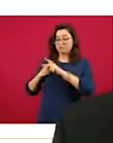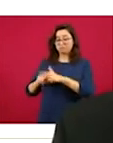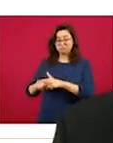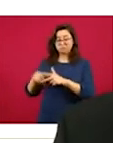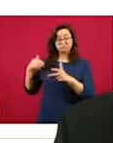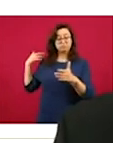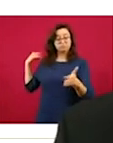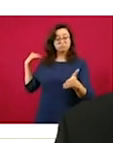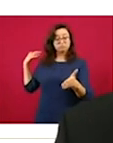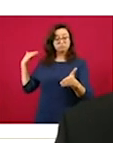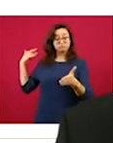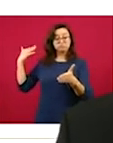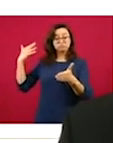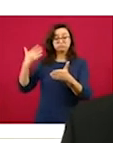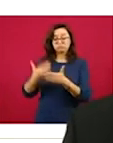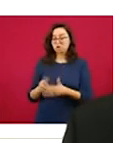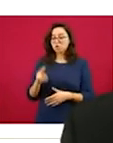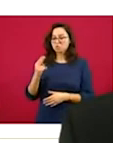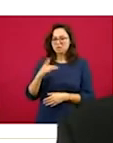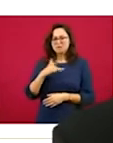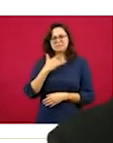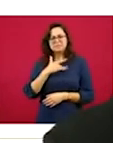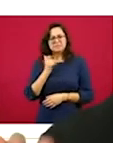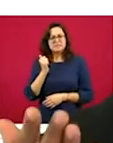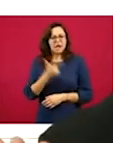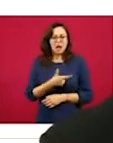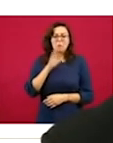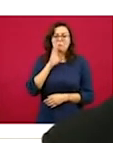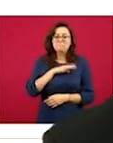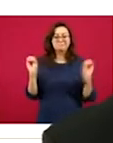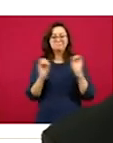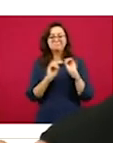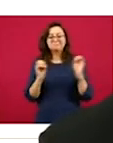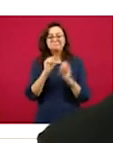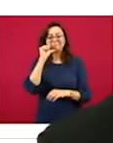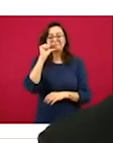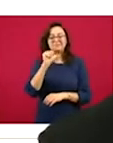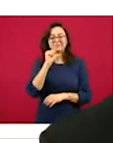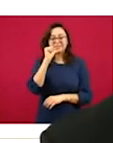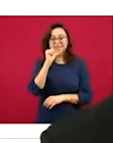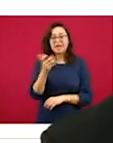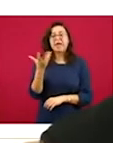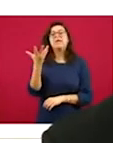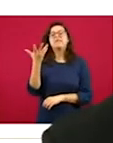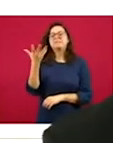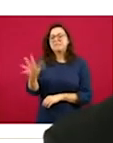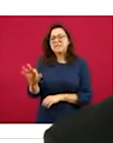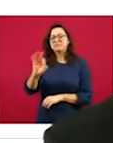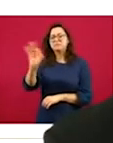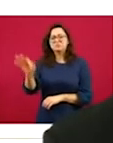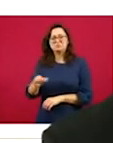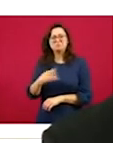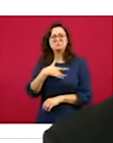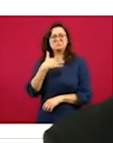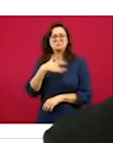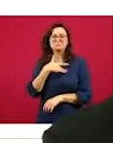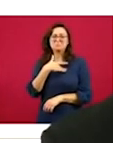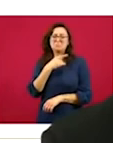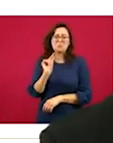de 31 millones de casos estimados, como lo ha planteado, por ejemplo, la plataforma de IGEA, que aquí la hemos revisado